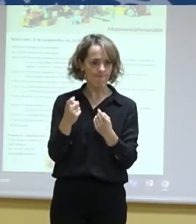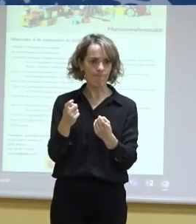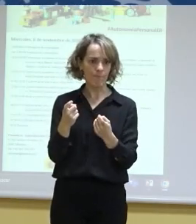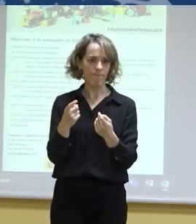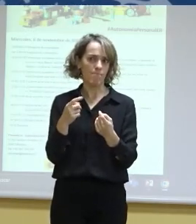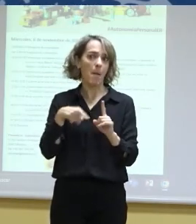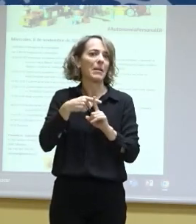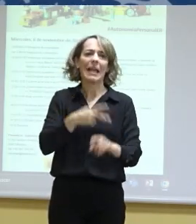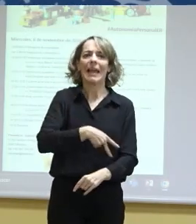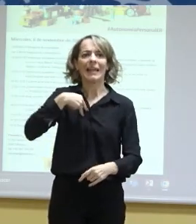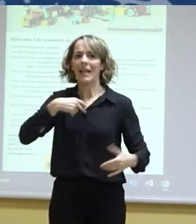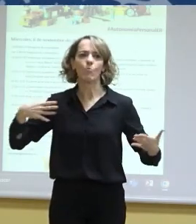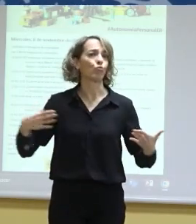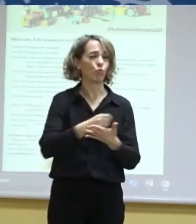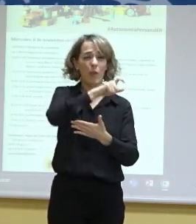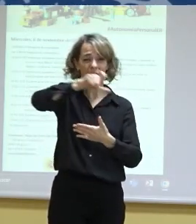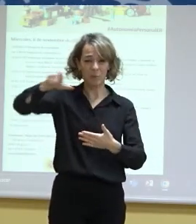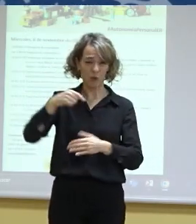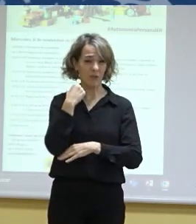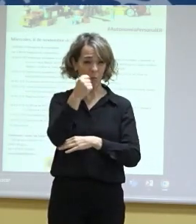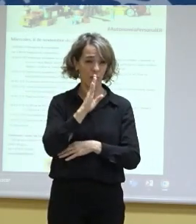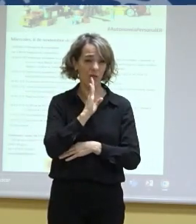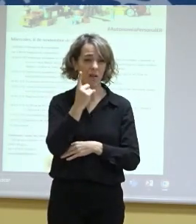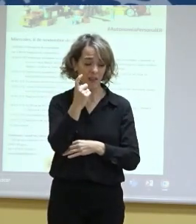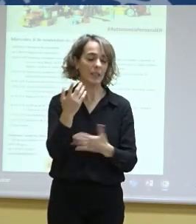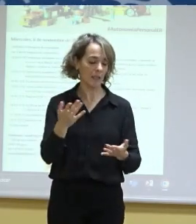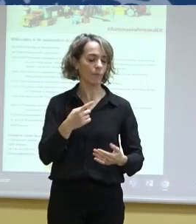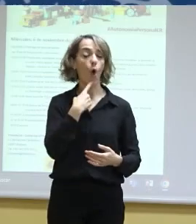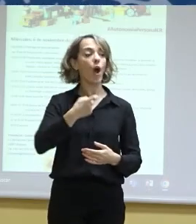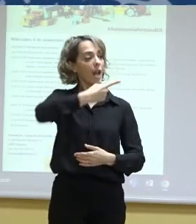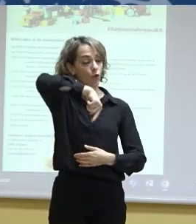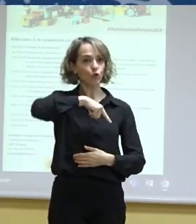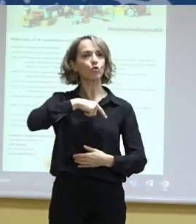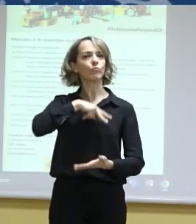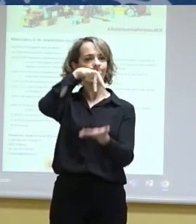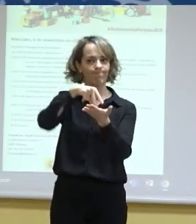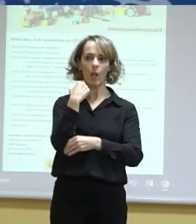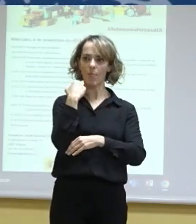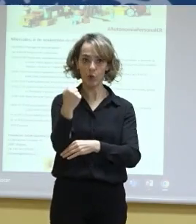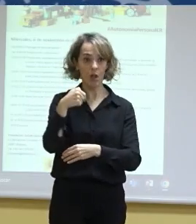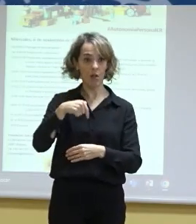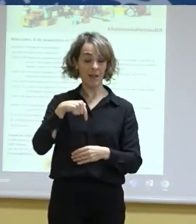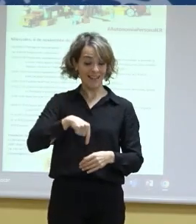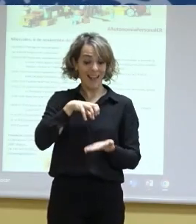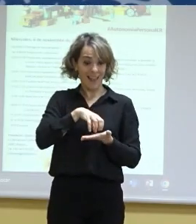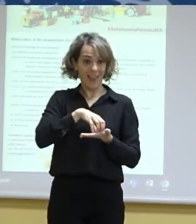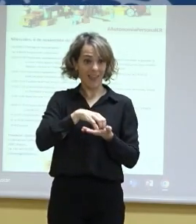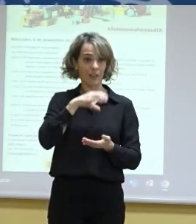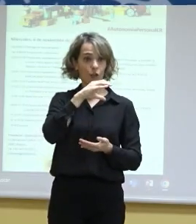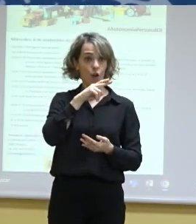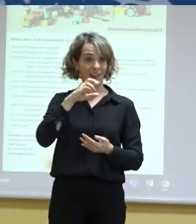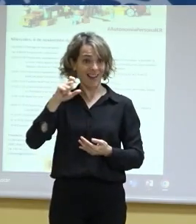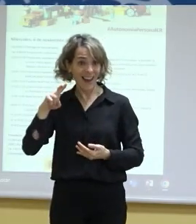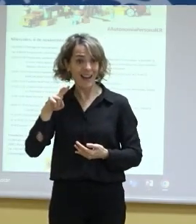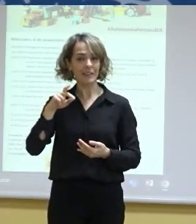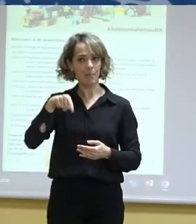las personas que van a necesitar esos apoyos, porque nosotros también estemos ahí y podamos apoyarles, y desde el Centro Querer también yo creo que tenemos